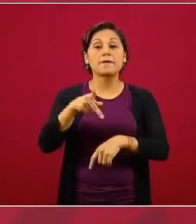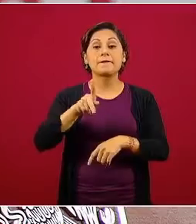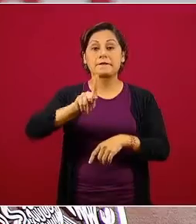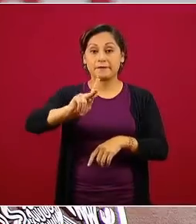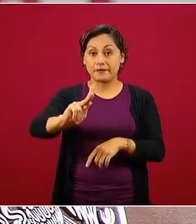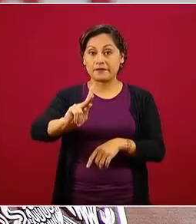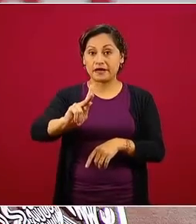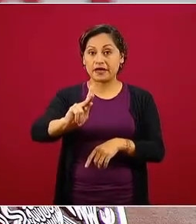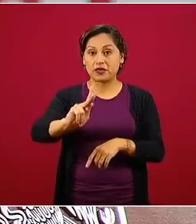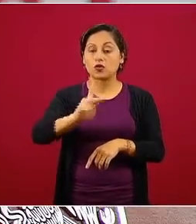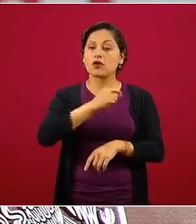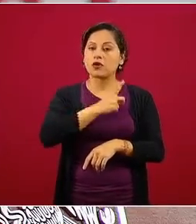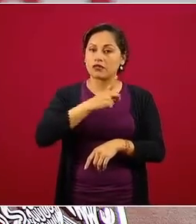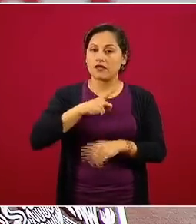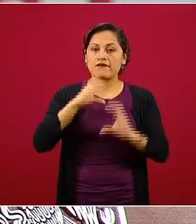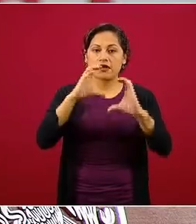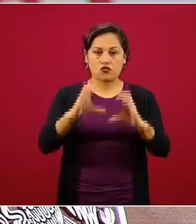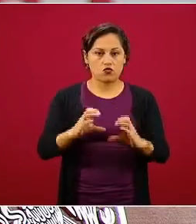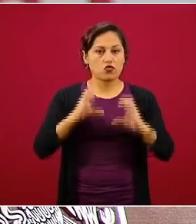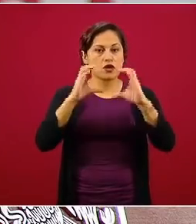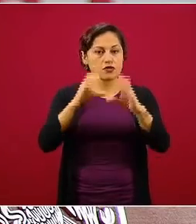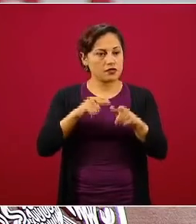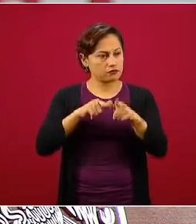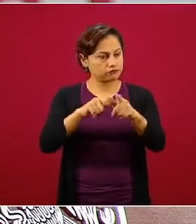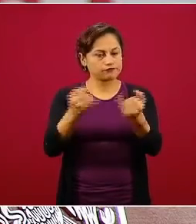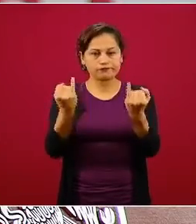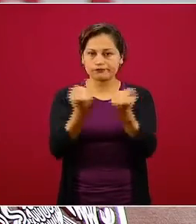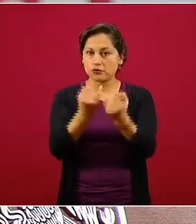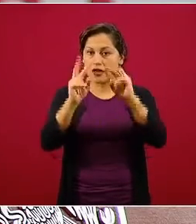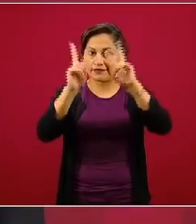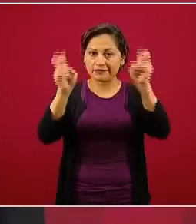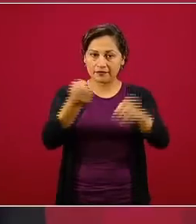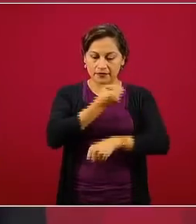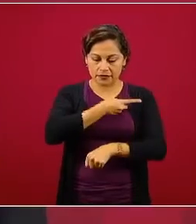hablar de lo preventivo en salud,